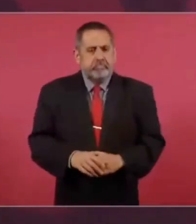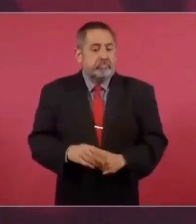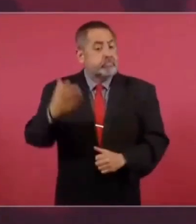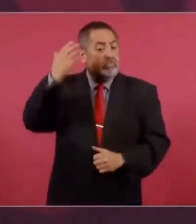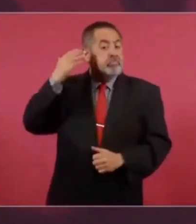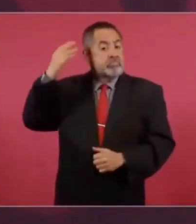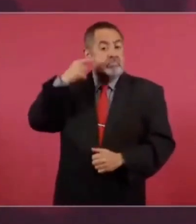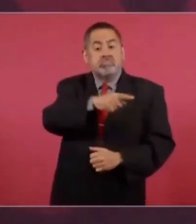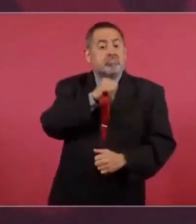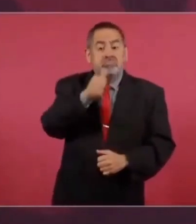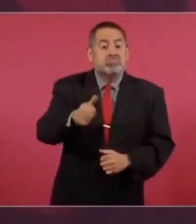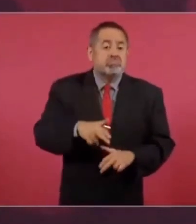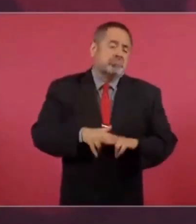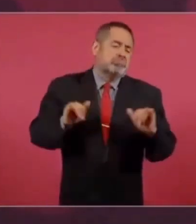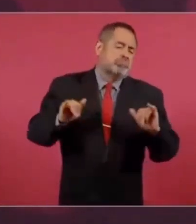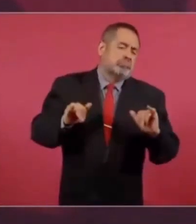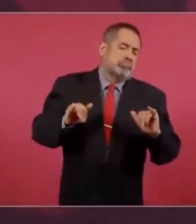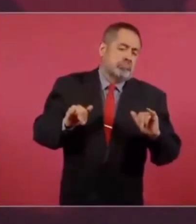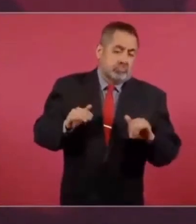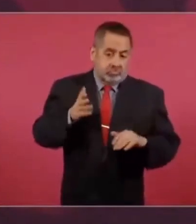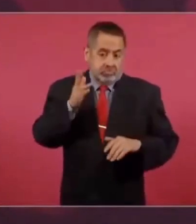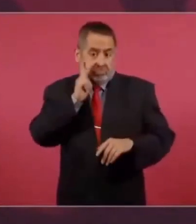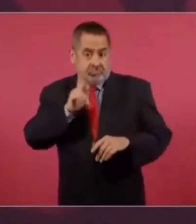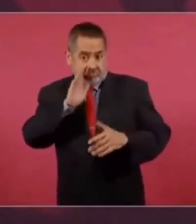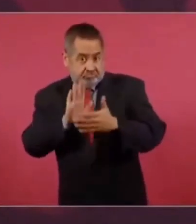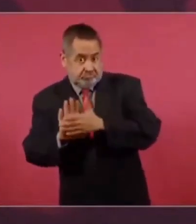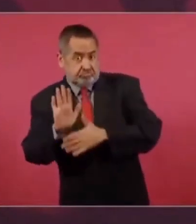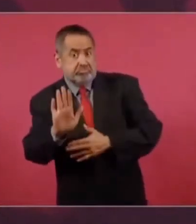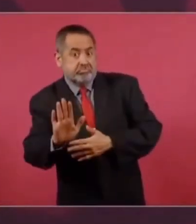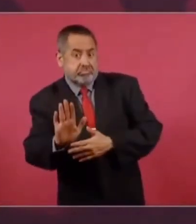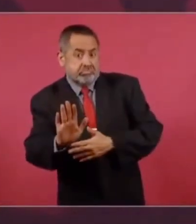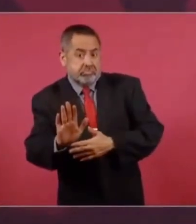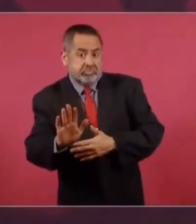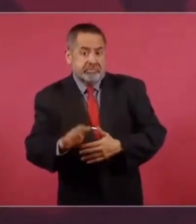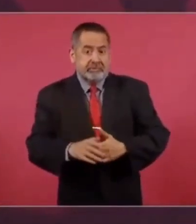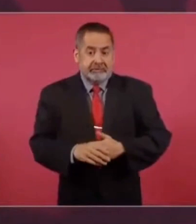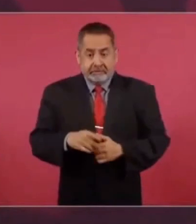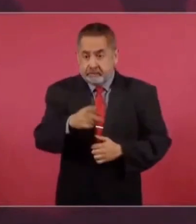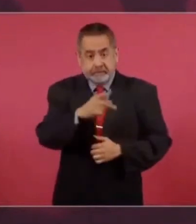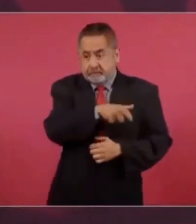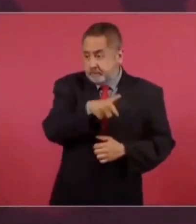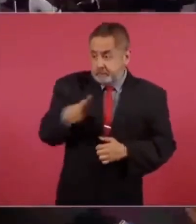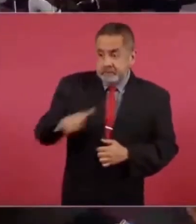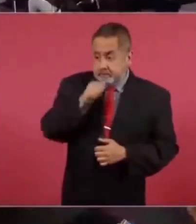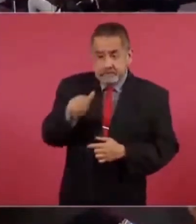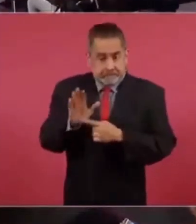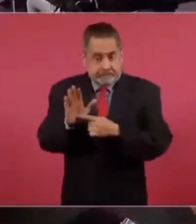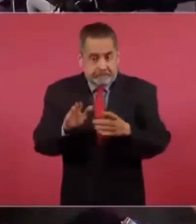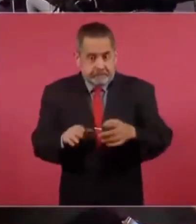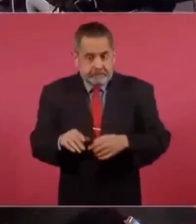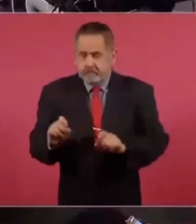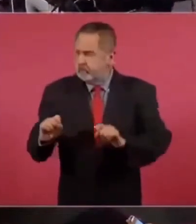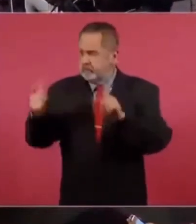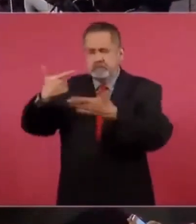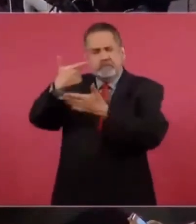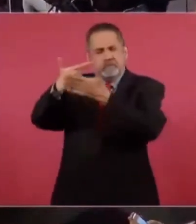impuestos. ¿Se los demuestro? ¿Se lo pagaba? Pon la